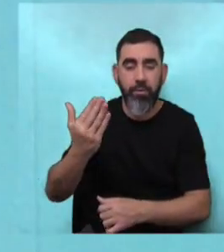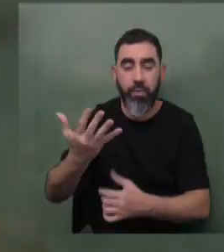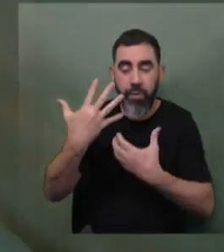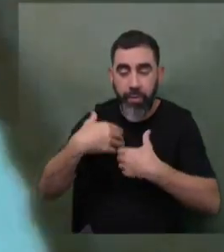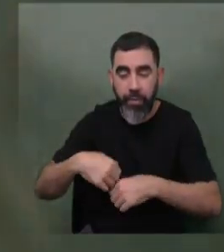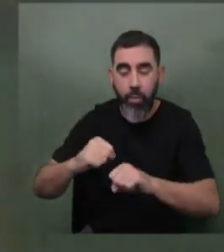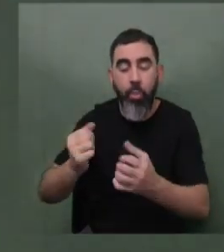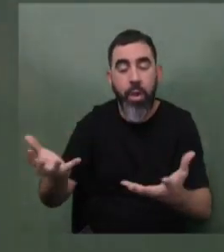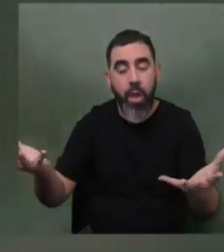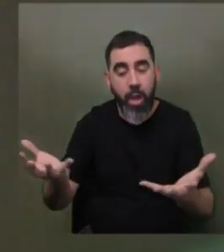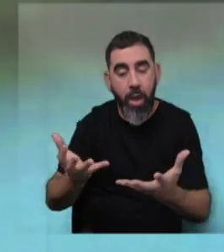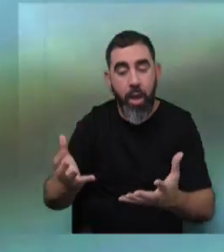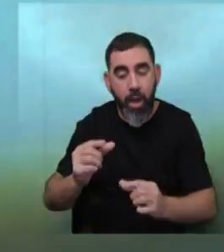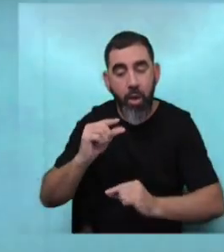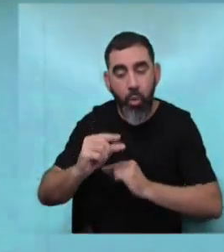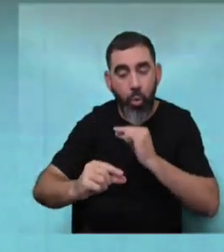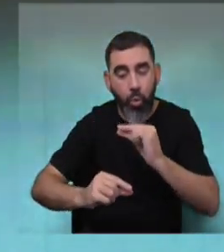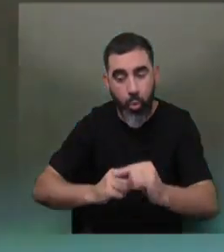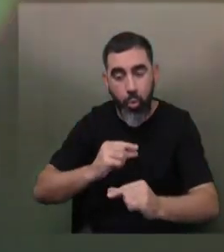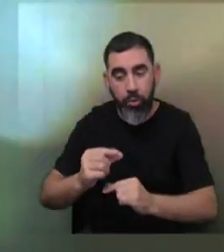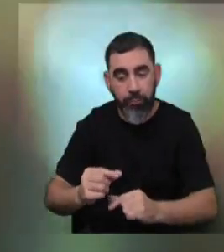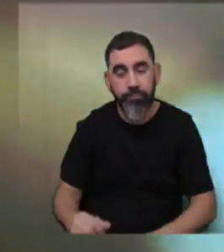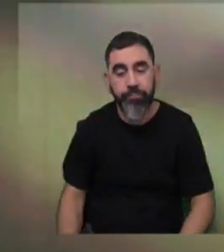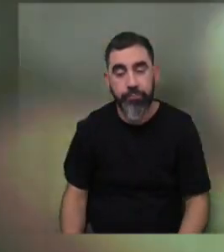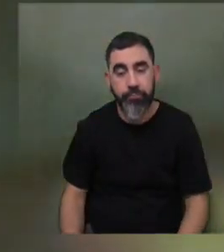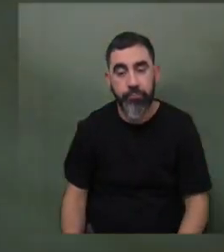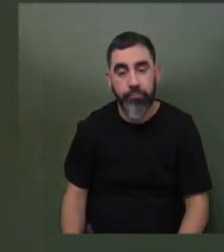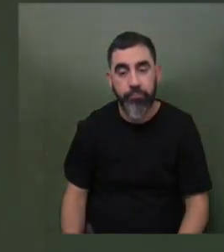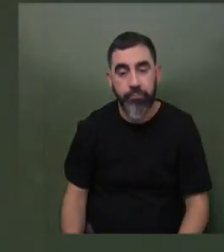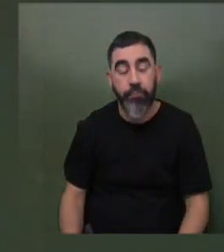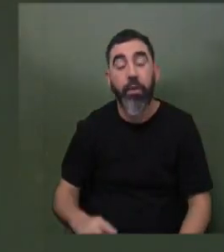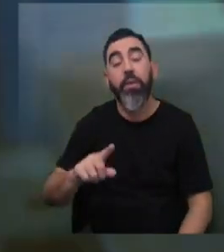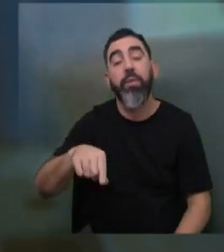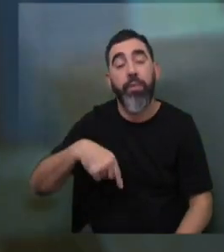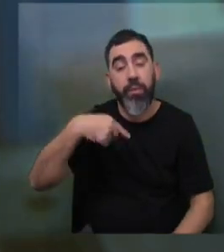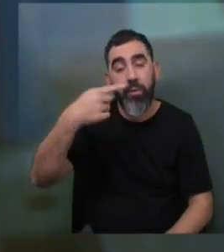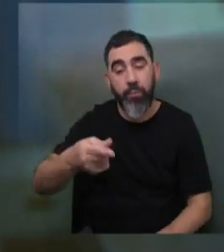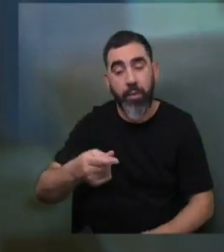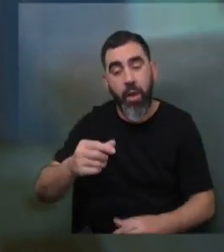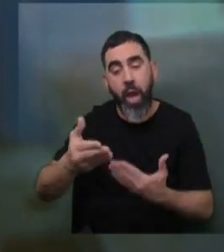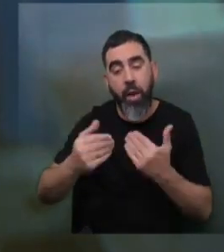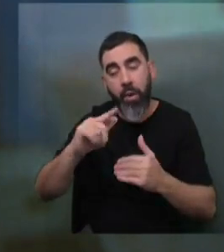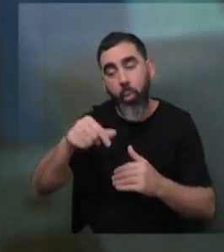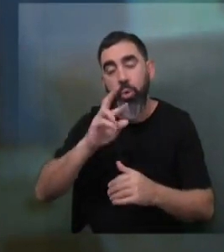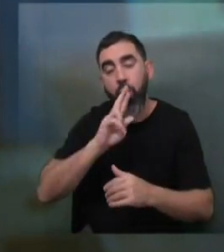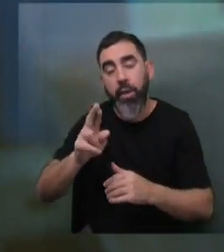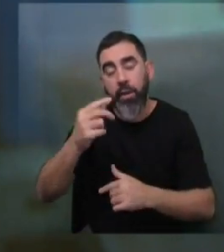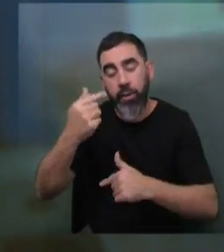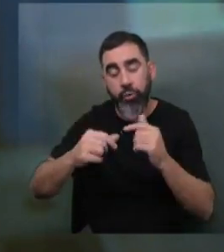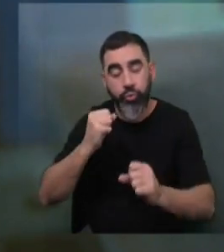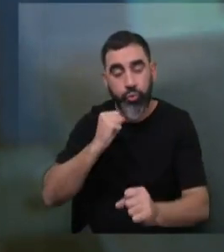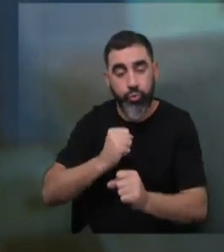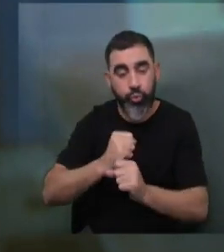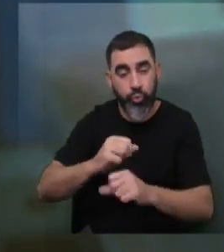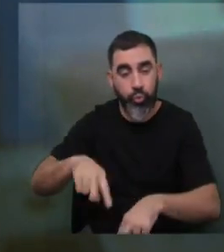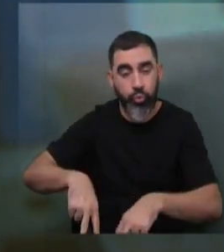descubriendo muy de a poquito, pero con mucho interés. Para más adelante les vamos a hablar de otro resultado de estos trabajos,